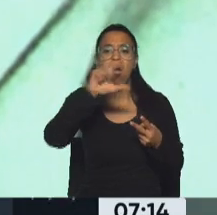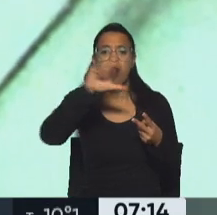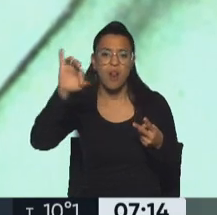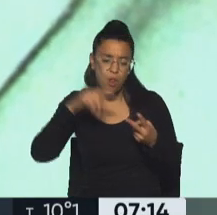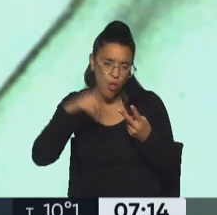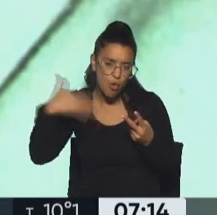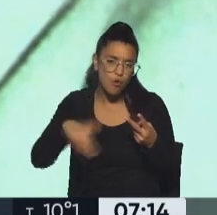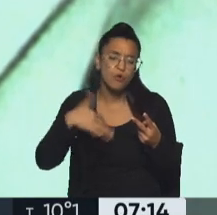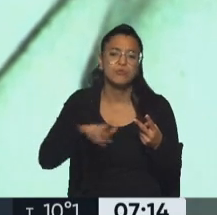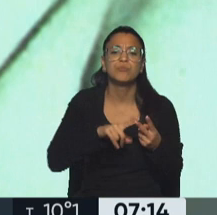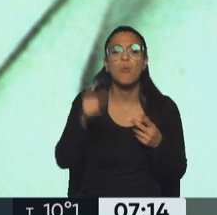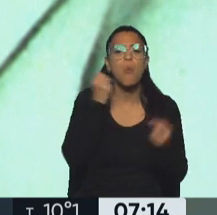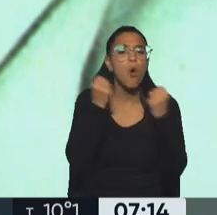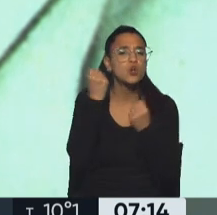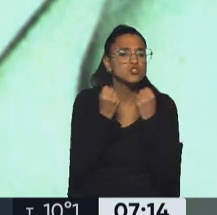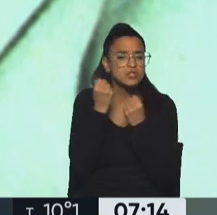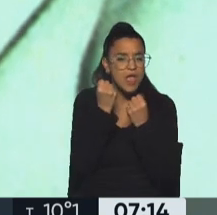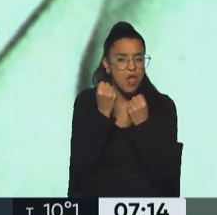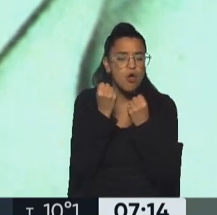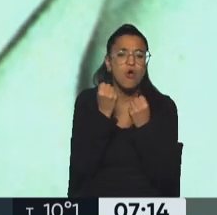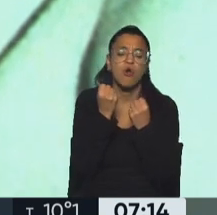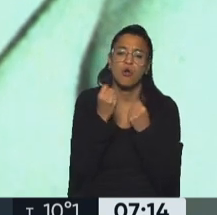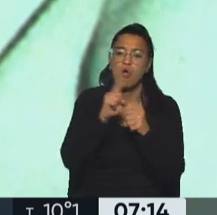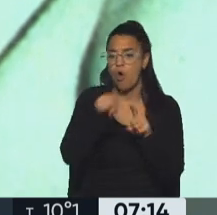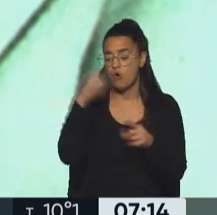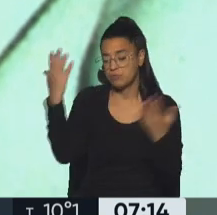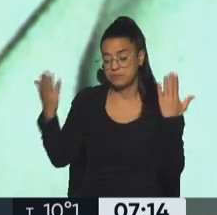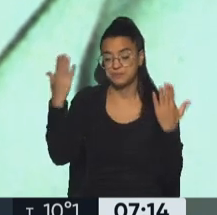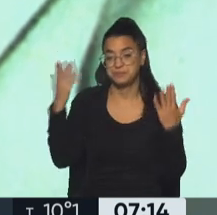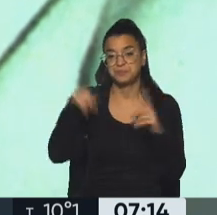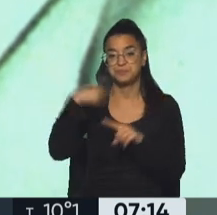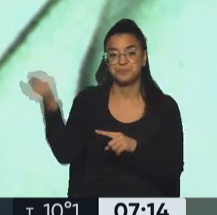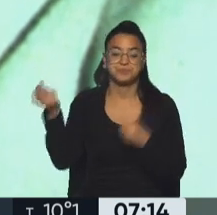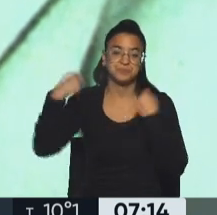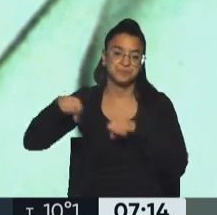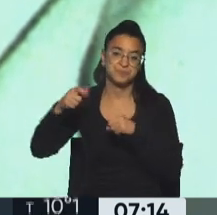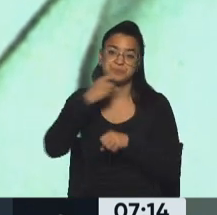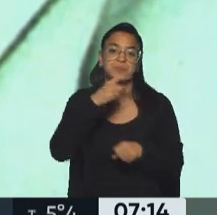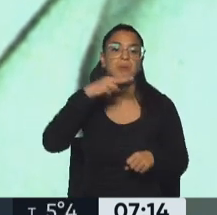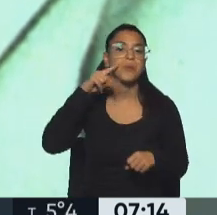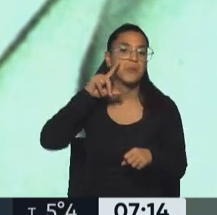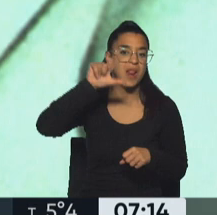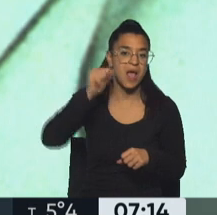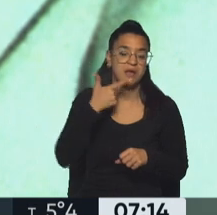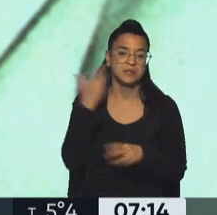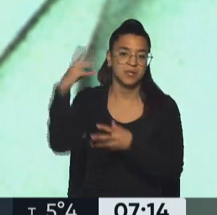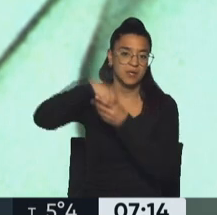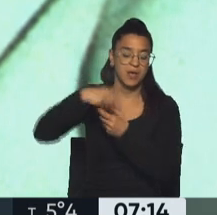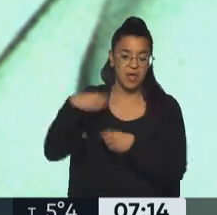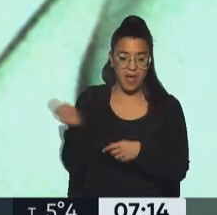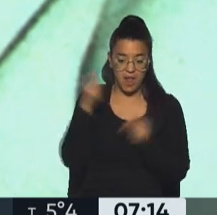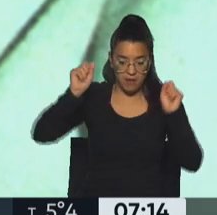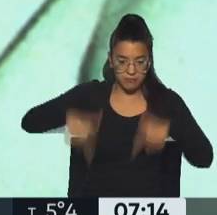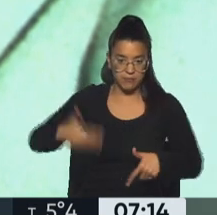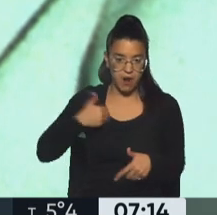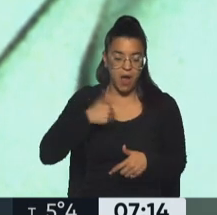cuando hablamos de para relacionarlo con otro deporte y dar una magnitud cuando vi las incluyó al tenis en la argentina